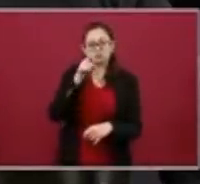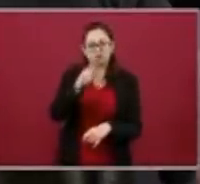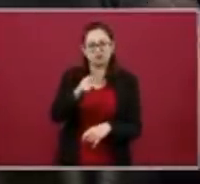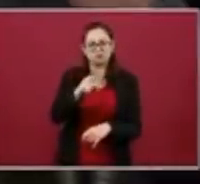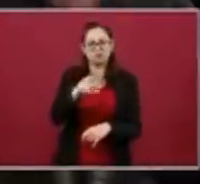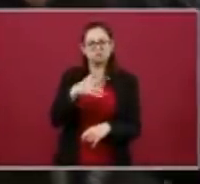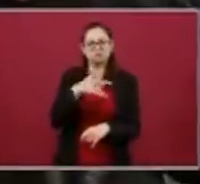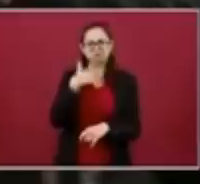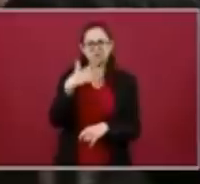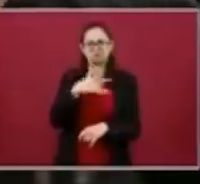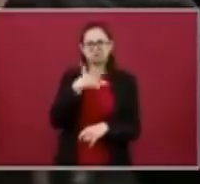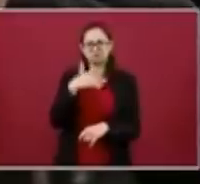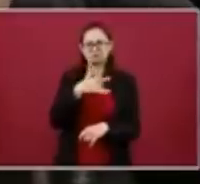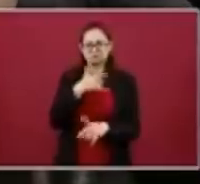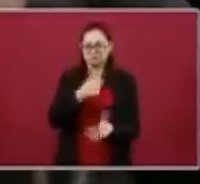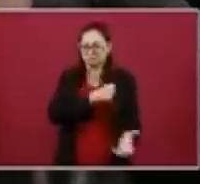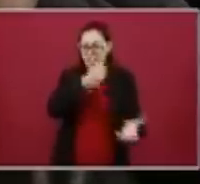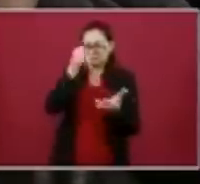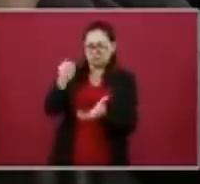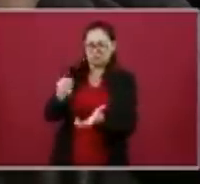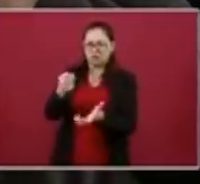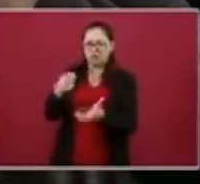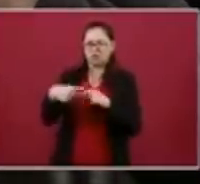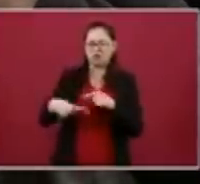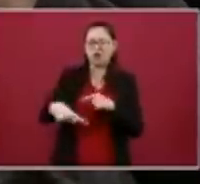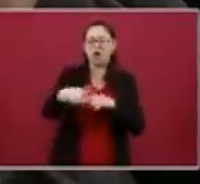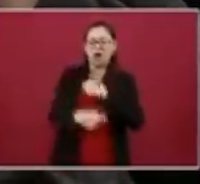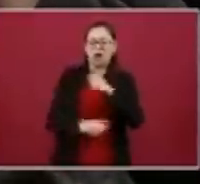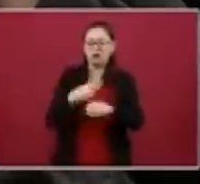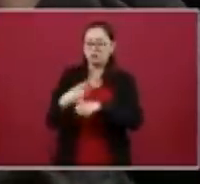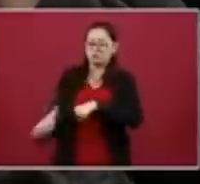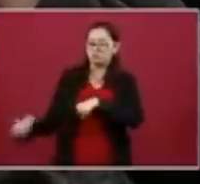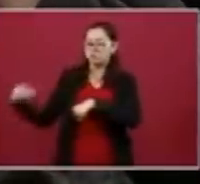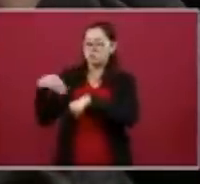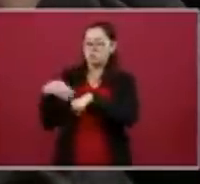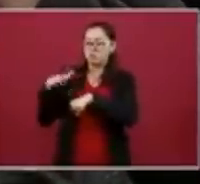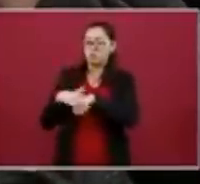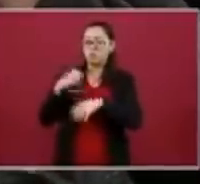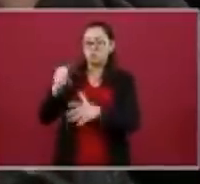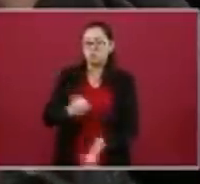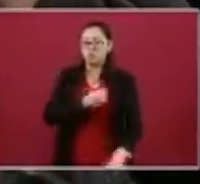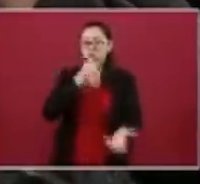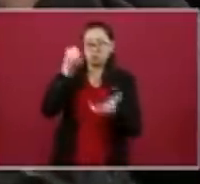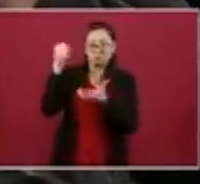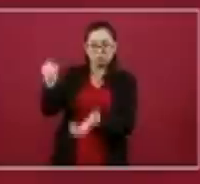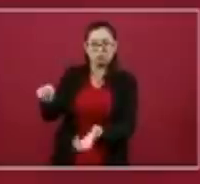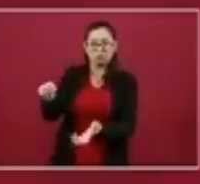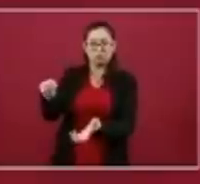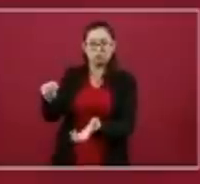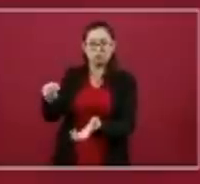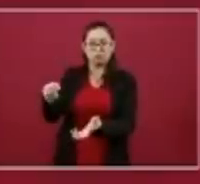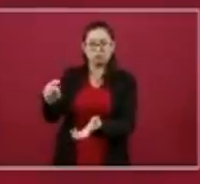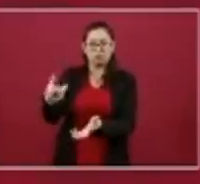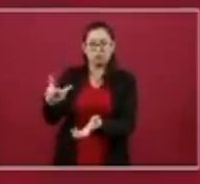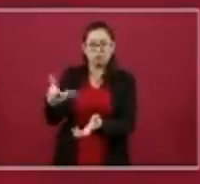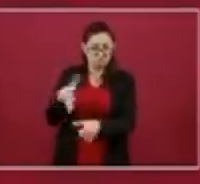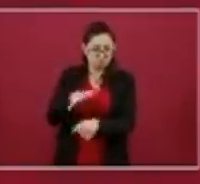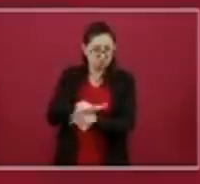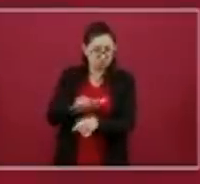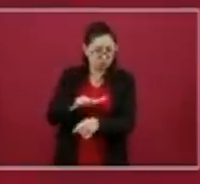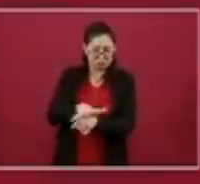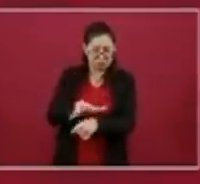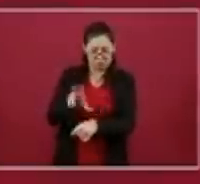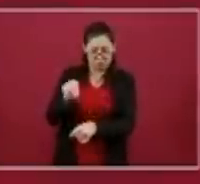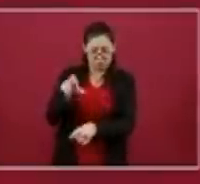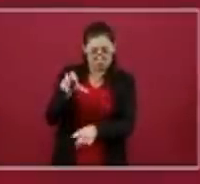capital adicional este año si su paquete de fortalecimiento no está suficiente